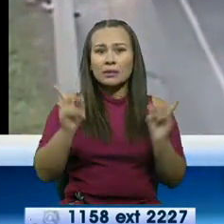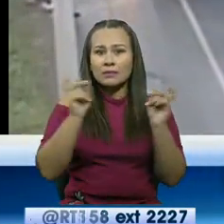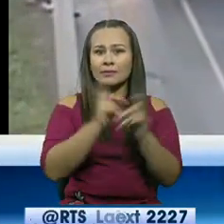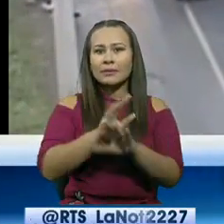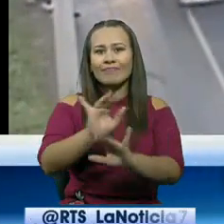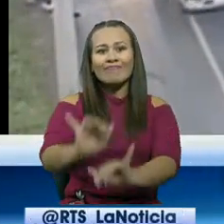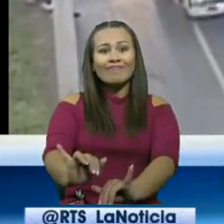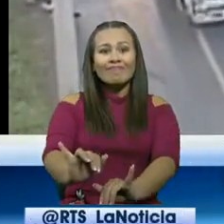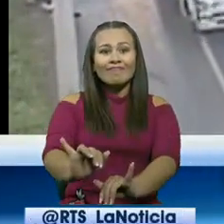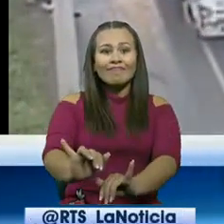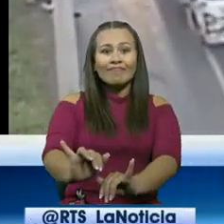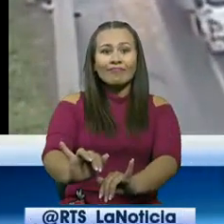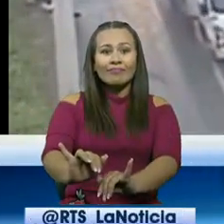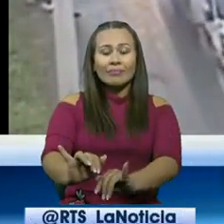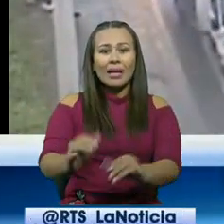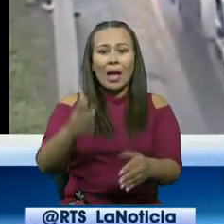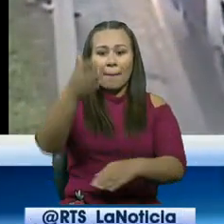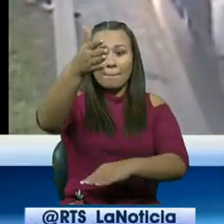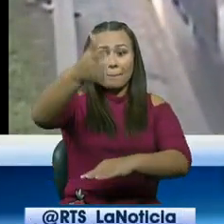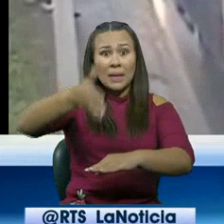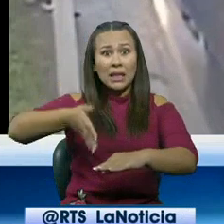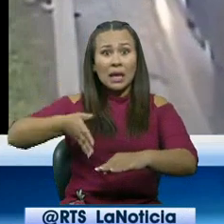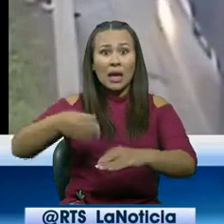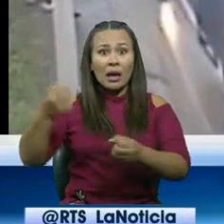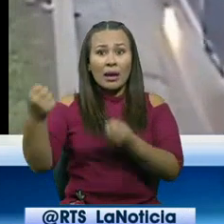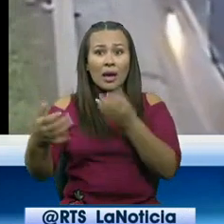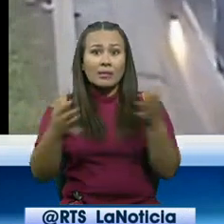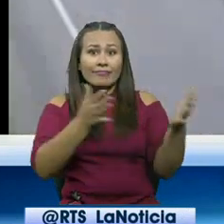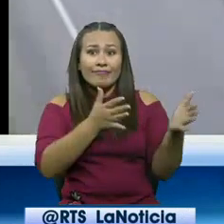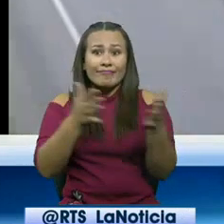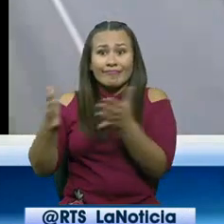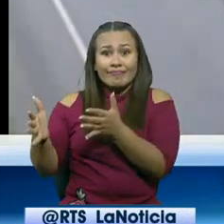quedó literalmente en mitad de la vía.